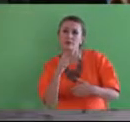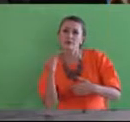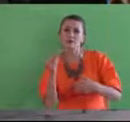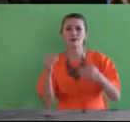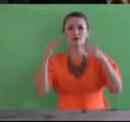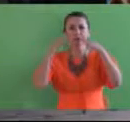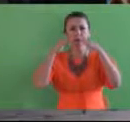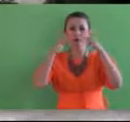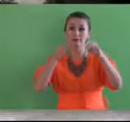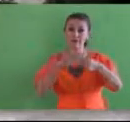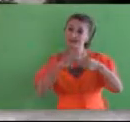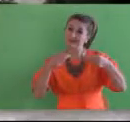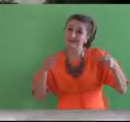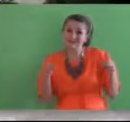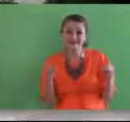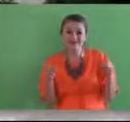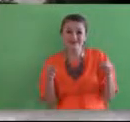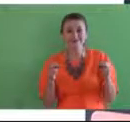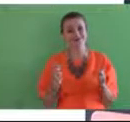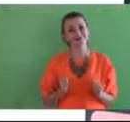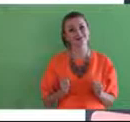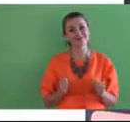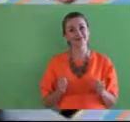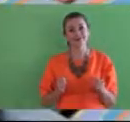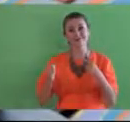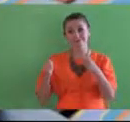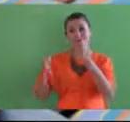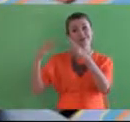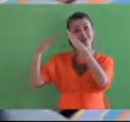Todos merecen un hogar decente,